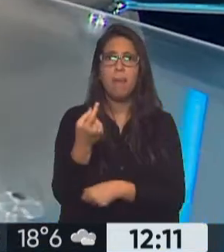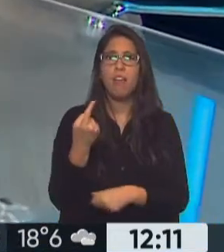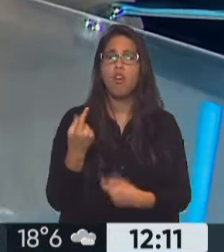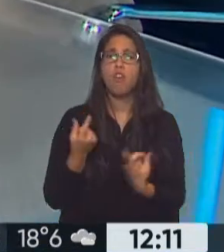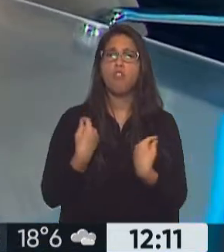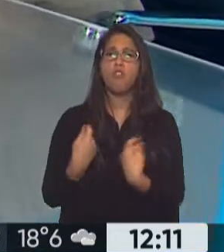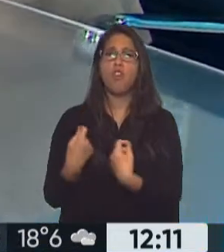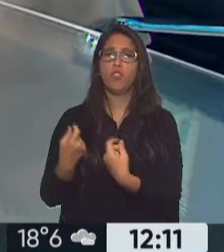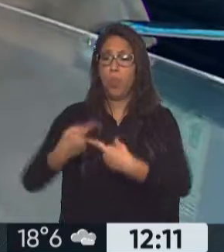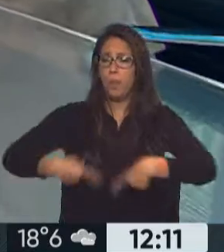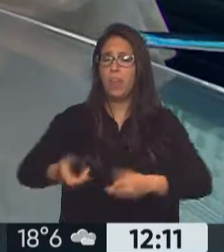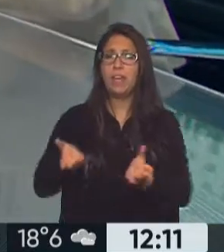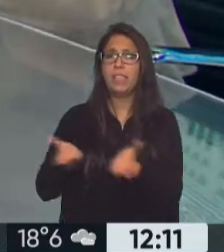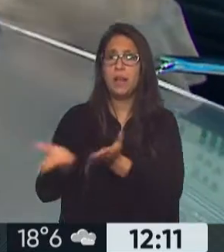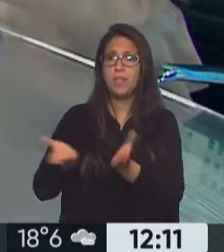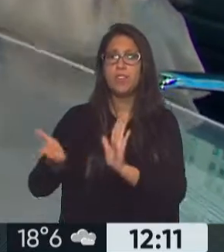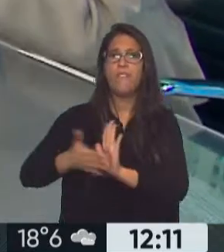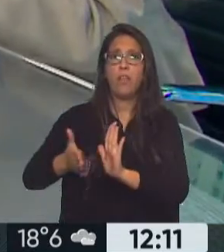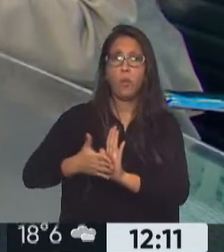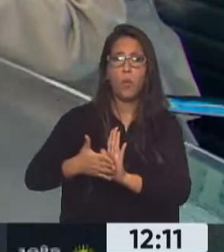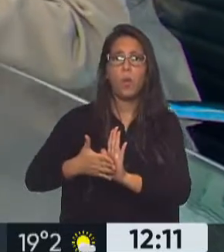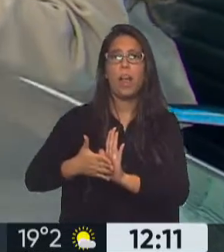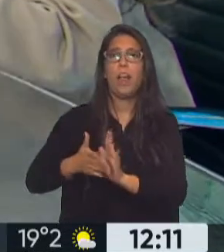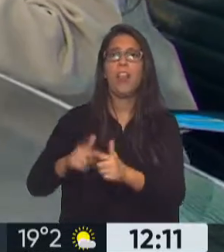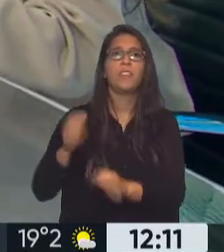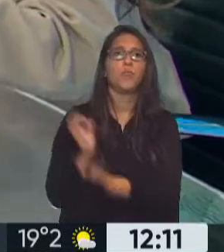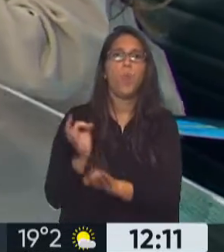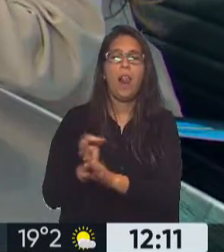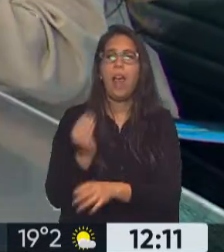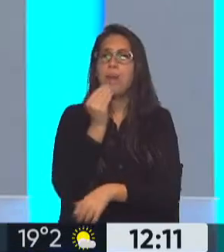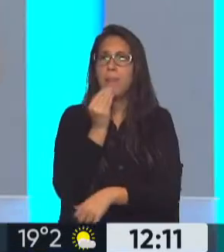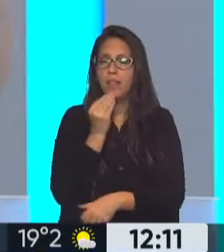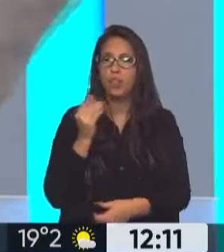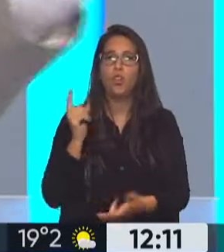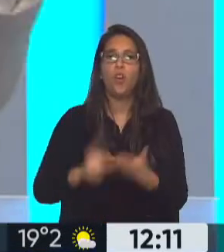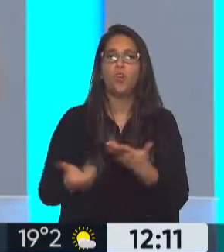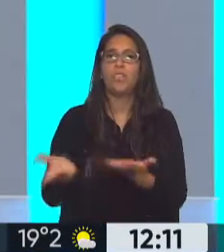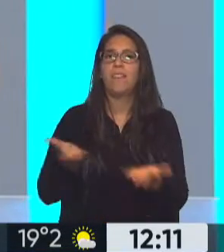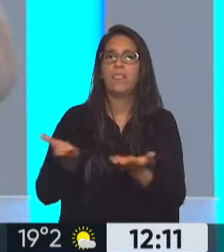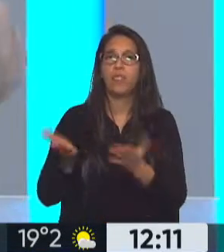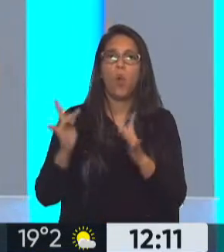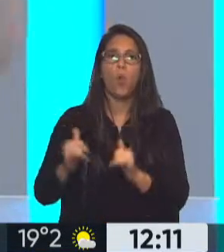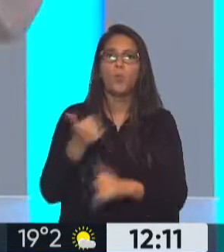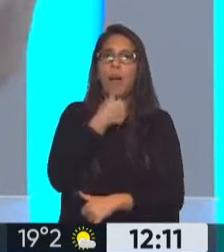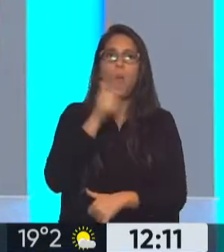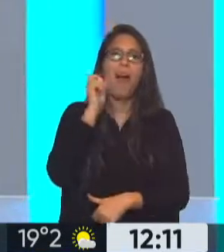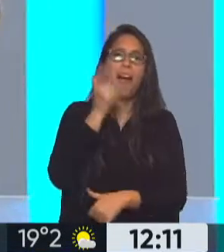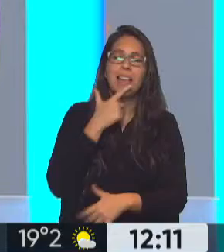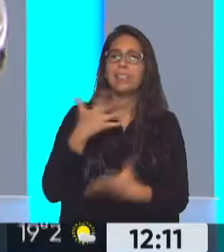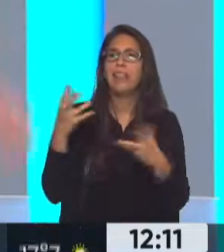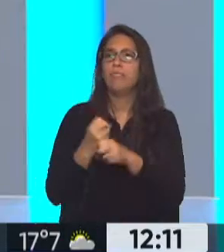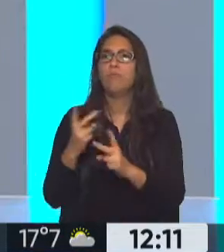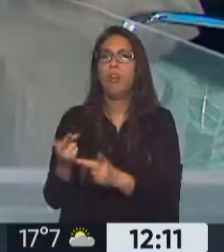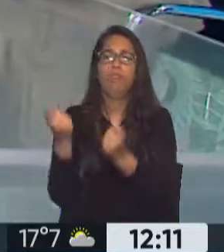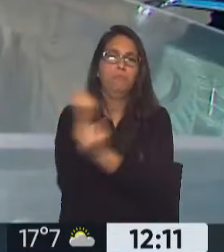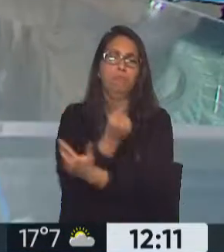de costo de bienes, servicios, facturas de colegio, alimentos, servicios, digamos, luz, agua, gas, transporte,